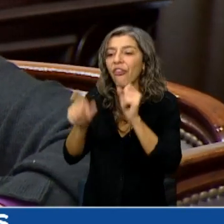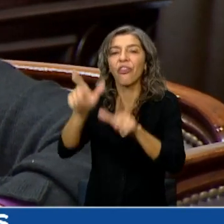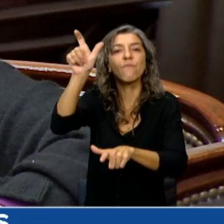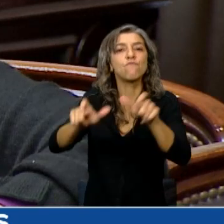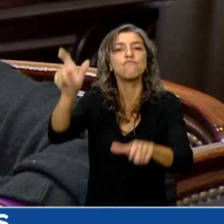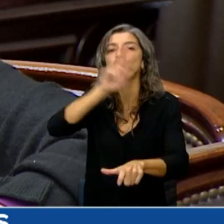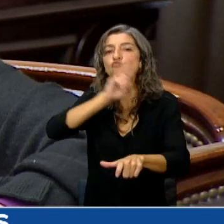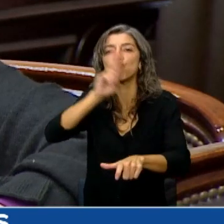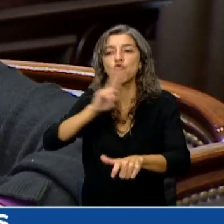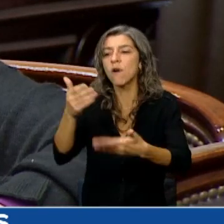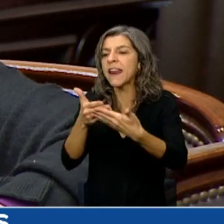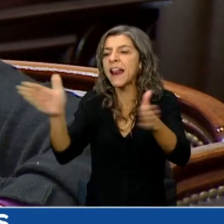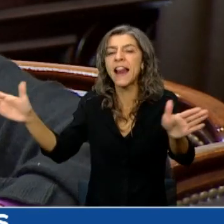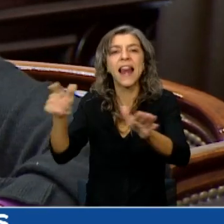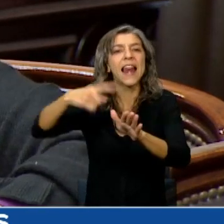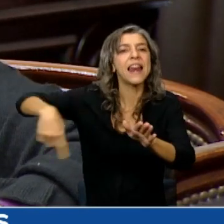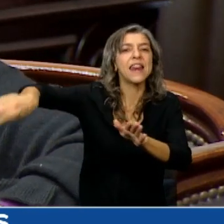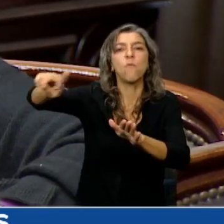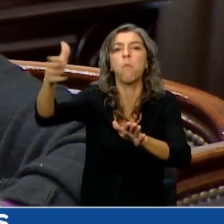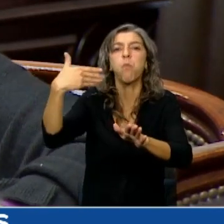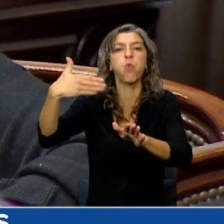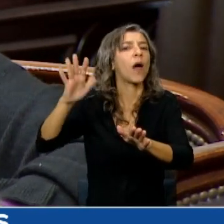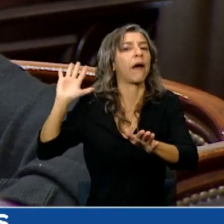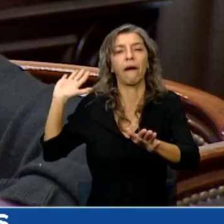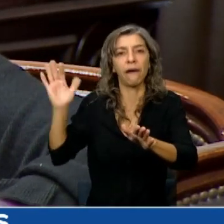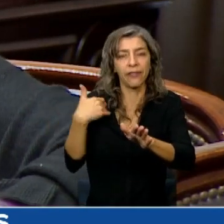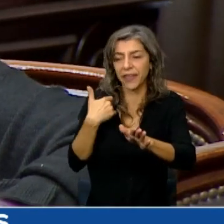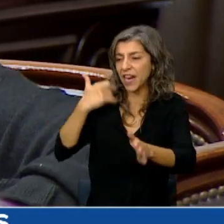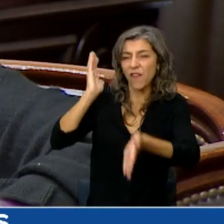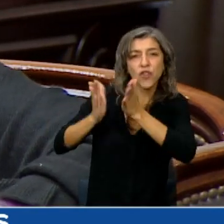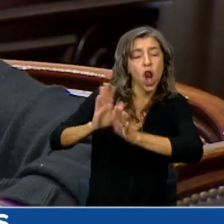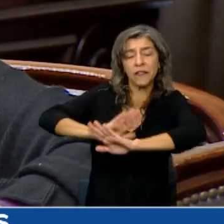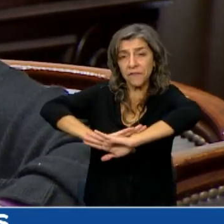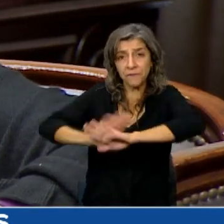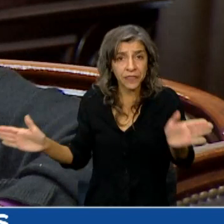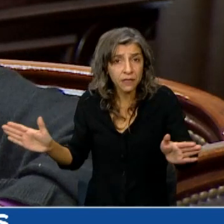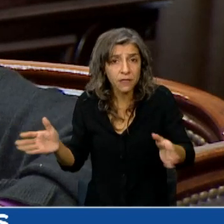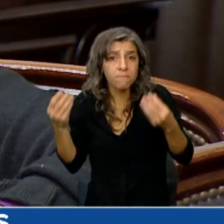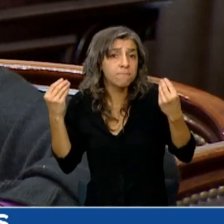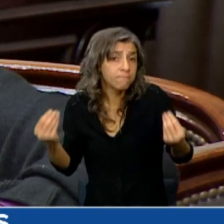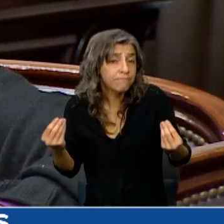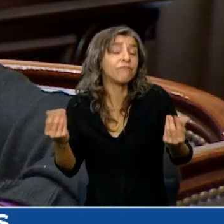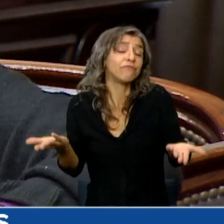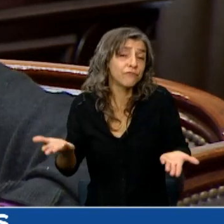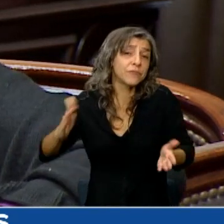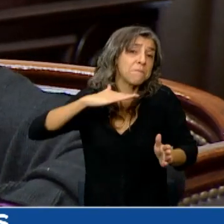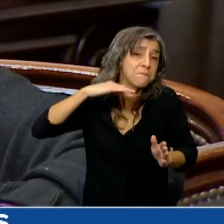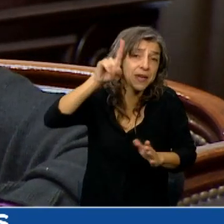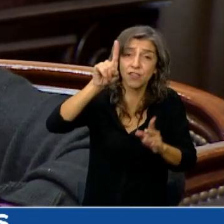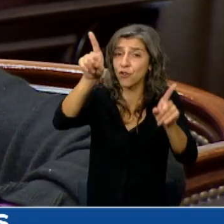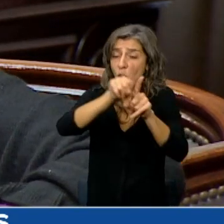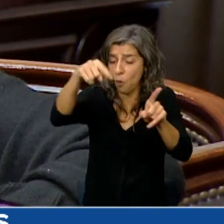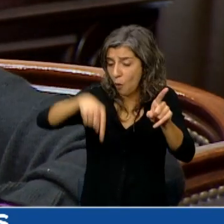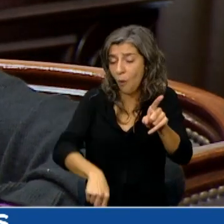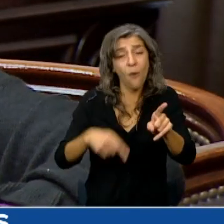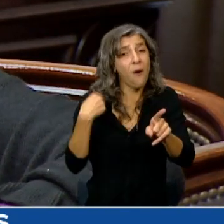redes libres de violencia. Tanto allí como aquí hay una necesidad de establecer